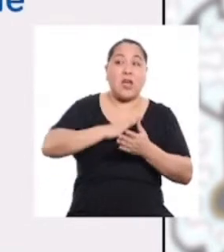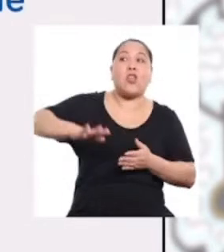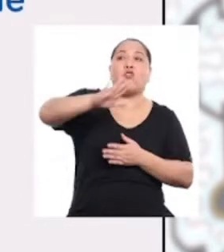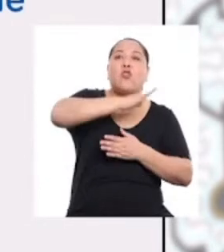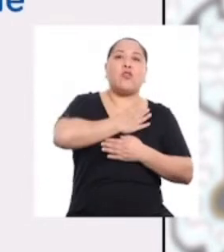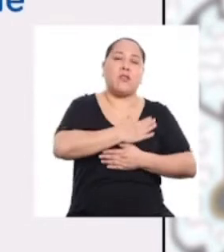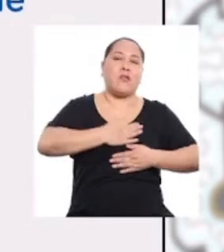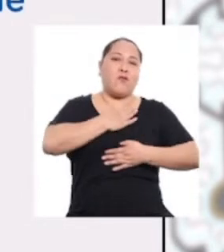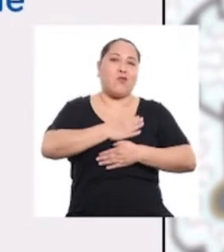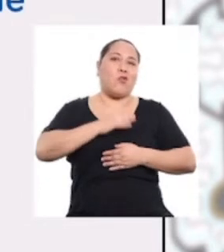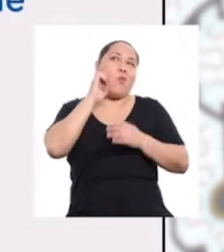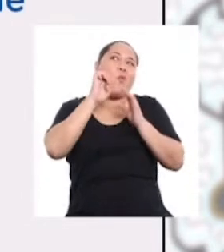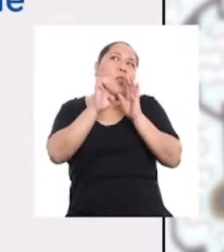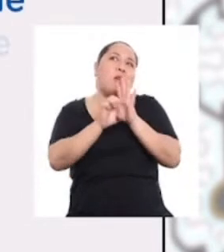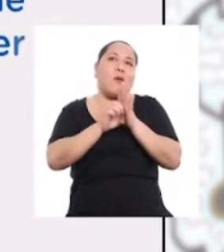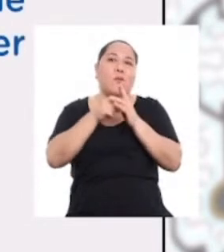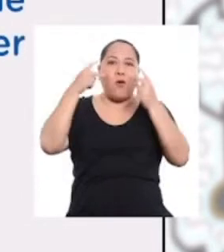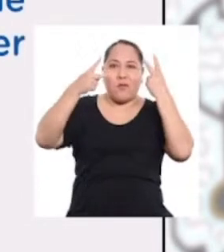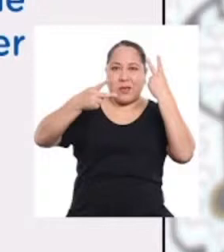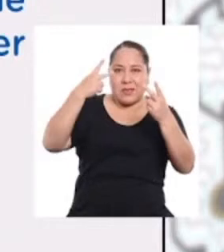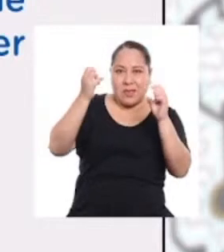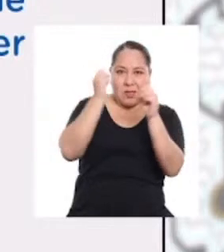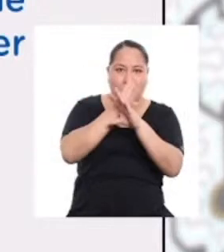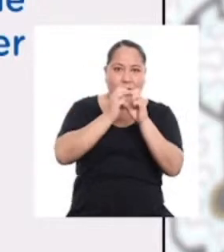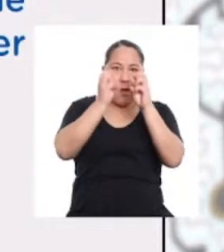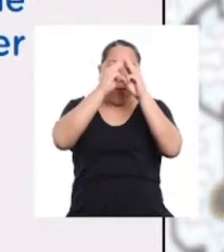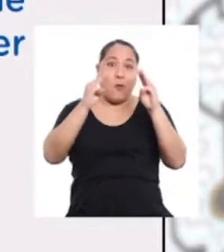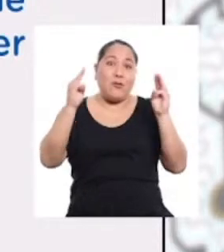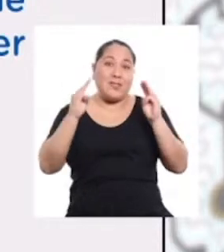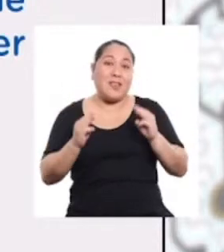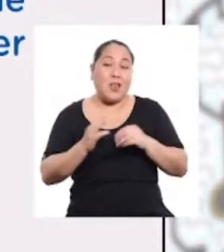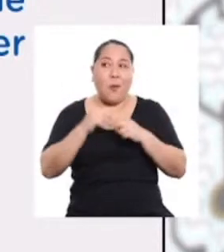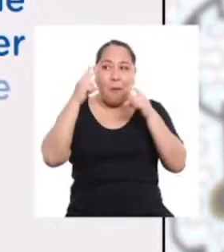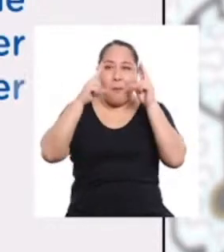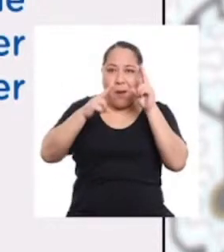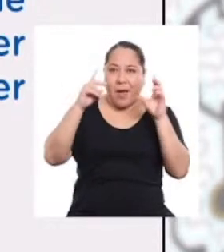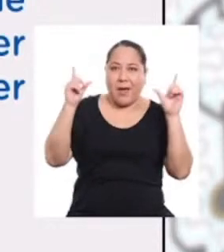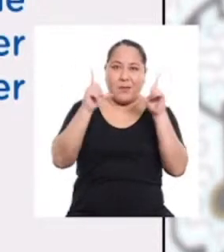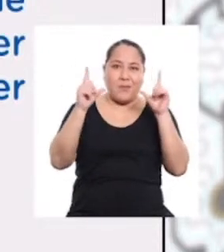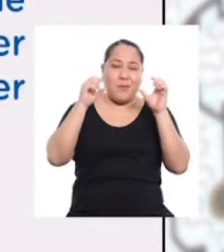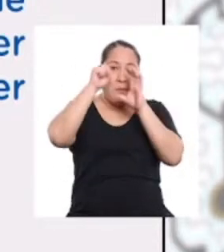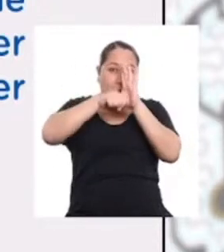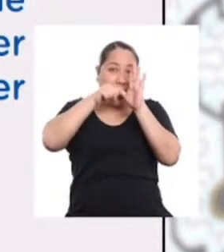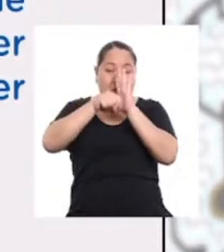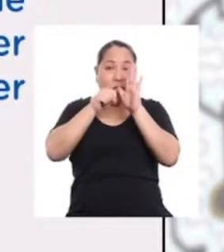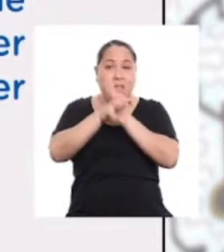todos disfruten, como hacer visitas virtuales a museos, ver